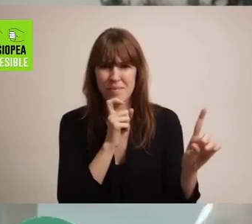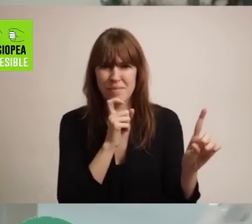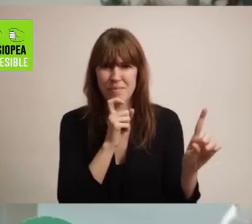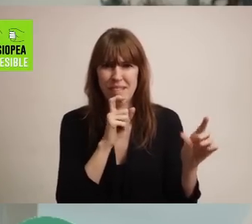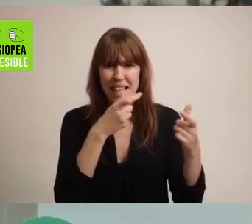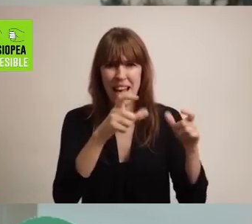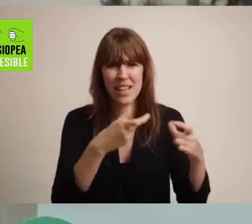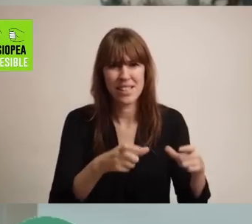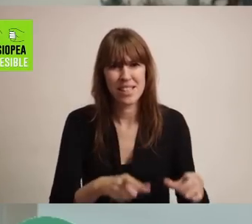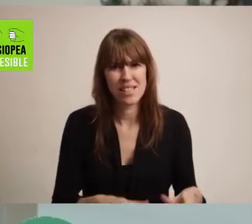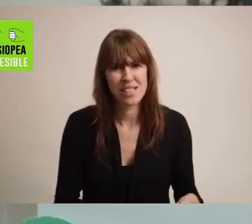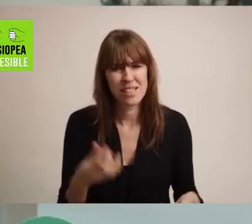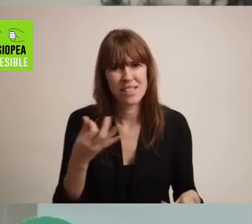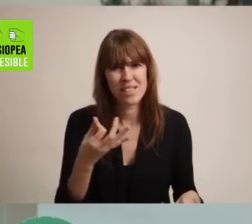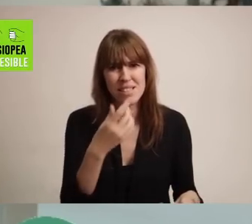¿Y esas clases? ¿Por qué?